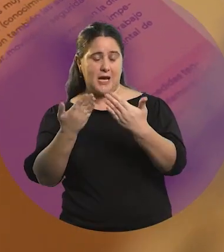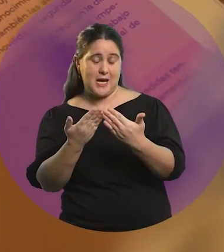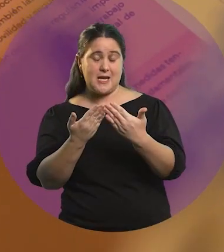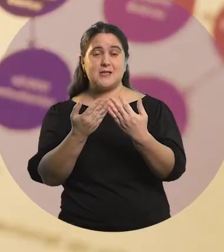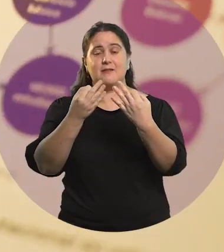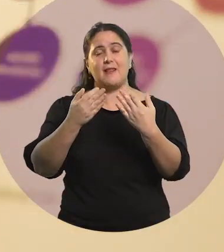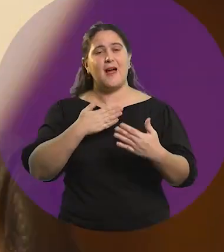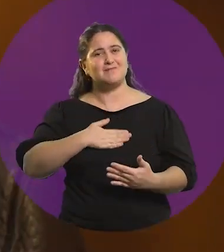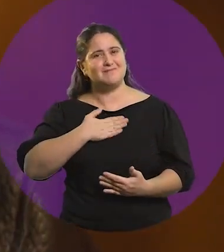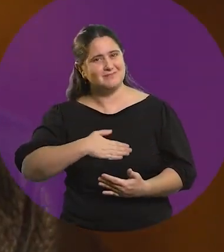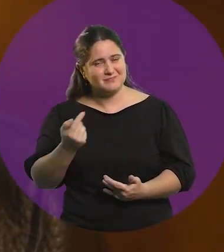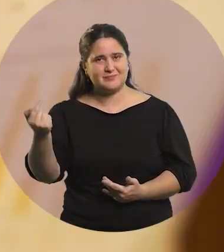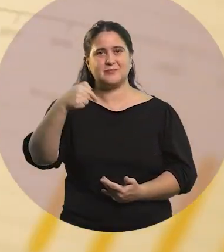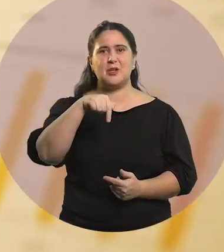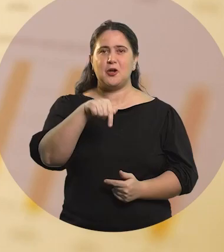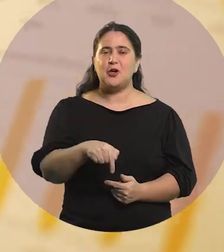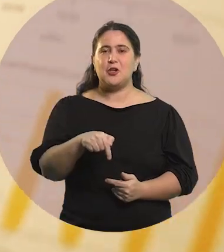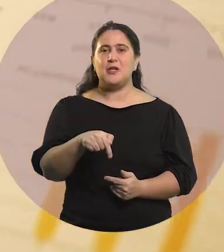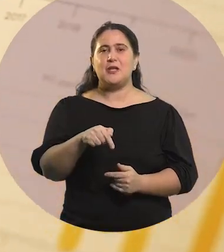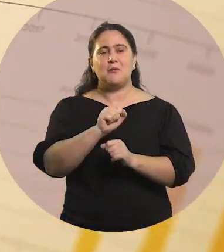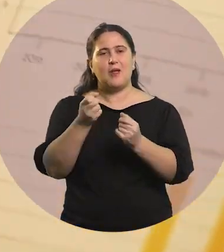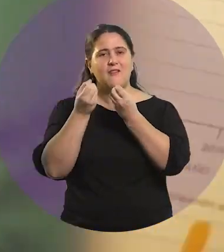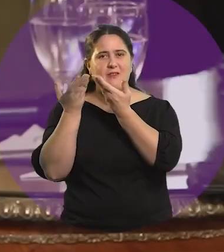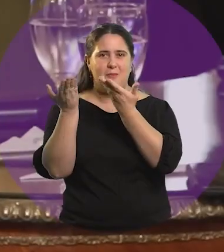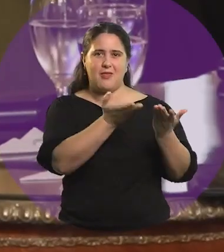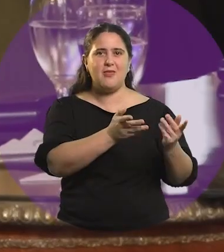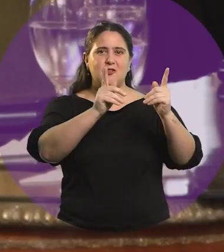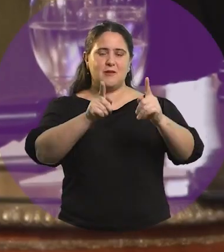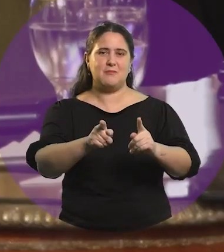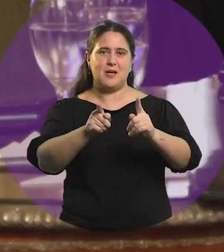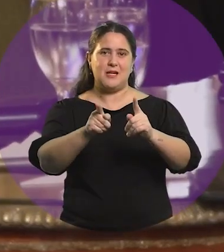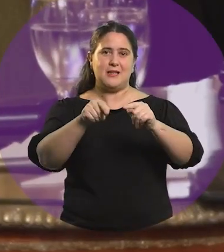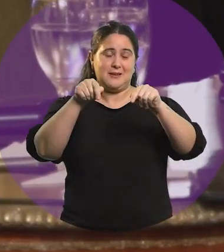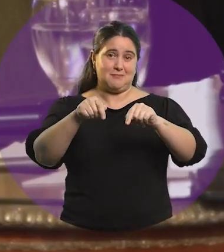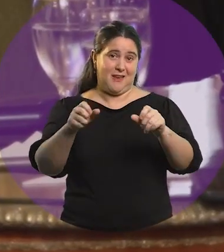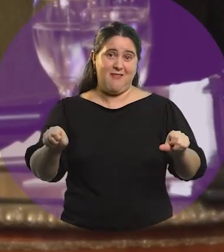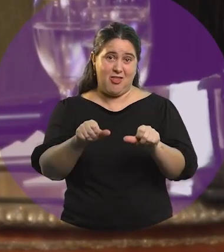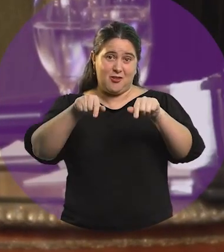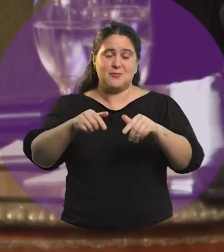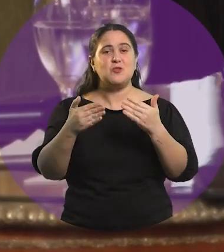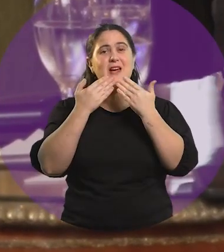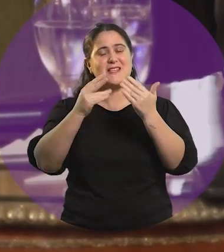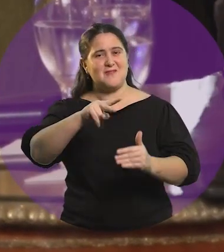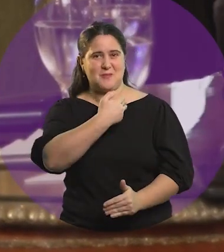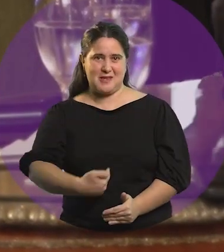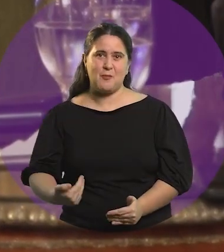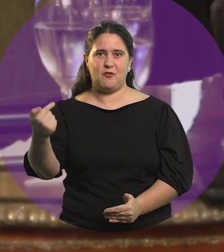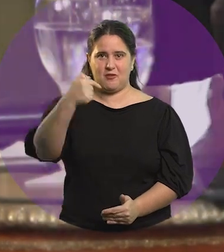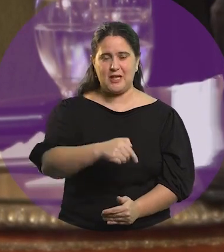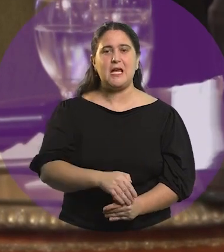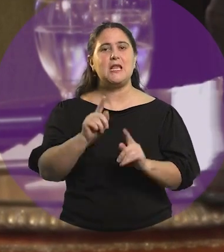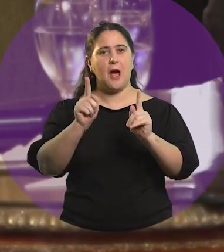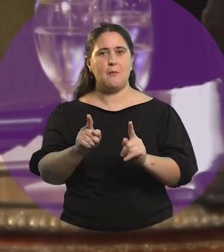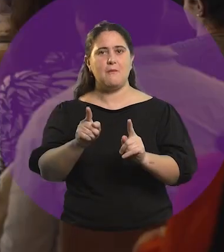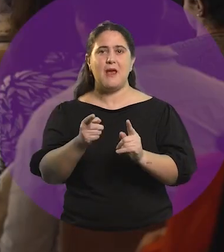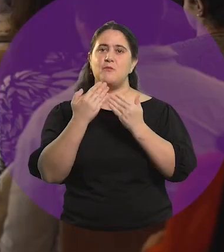verdad que es un gusto estar hoy con todos ustedes, darles la bienvenida a este evento. Muchas gracias, vicepresidenta, por estar con nosotros